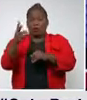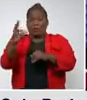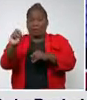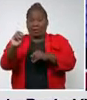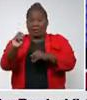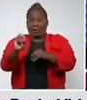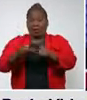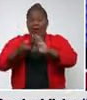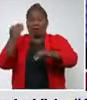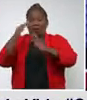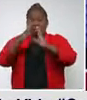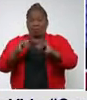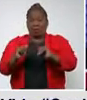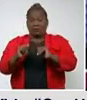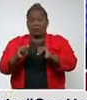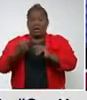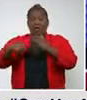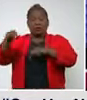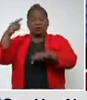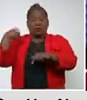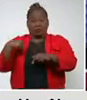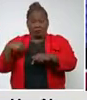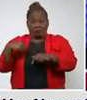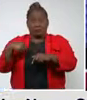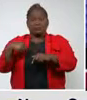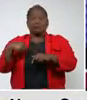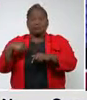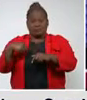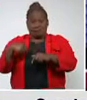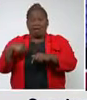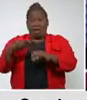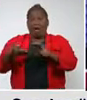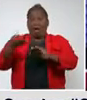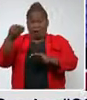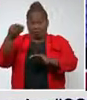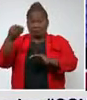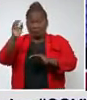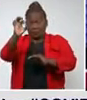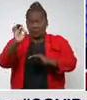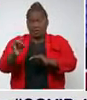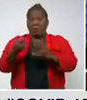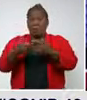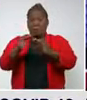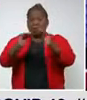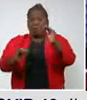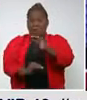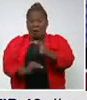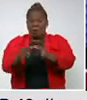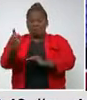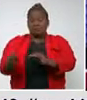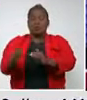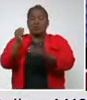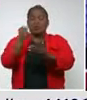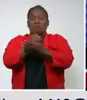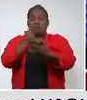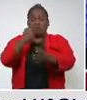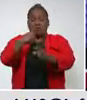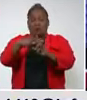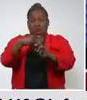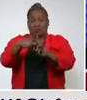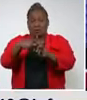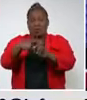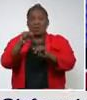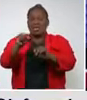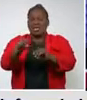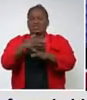ayer, alto pero que queda por debajo de la cifra de casos confirmados, y es lo que hace que el número de